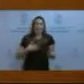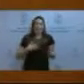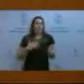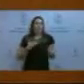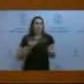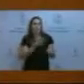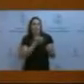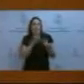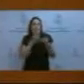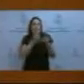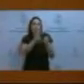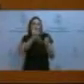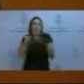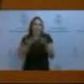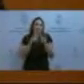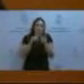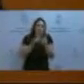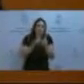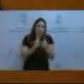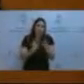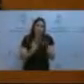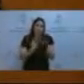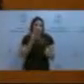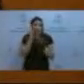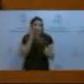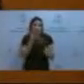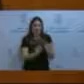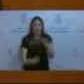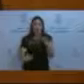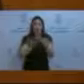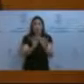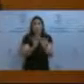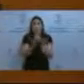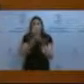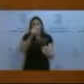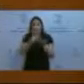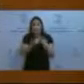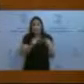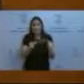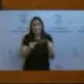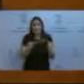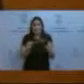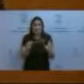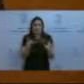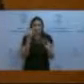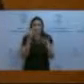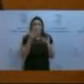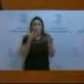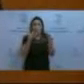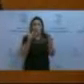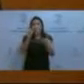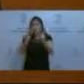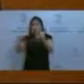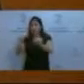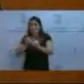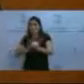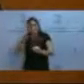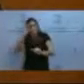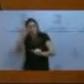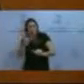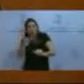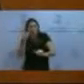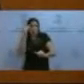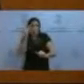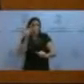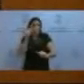ni de catastrofismo, porque le voy a decir una cosa, yo creo que se acabó el ciclo del socialismo en Asturias, que es la mejor noticia para estos parados si me estuvieran escuchando. Las comunidades donde